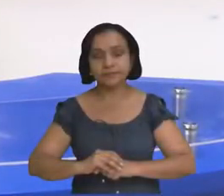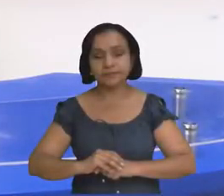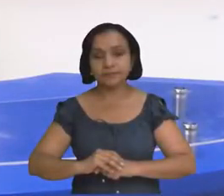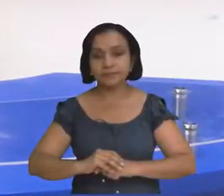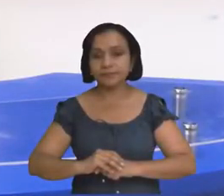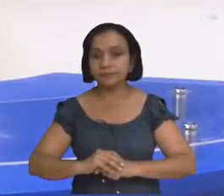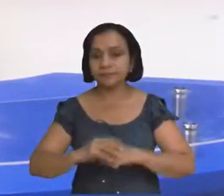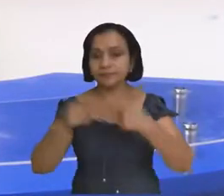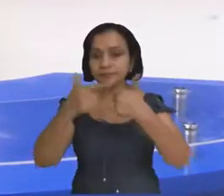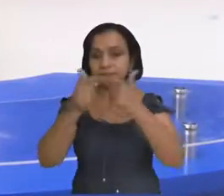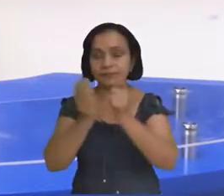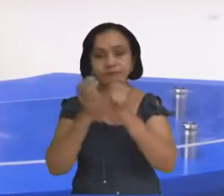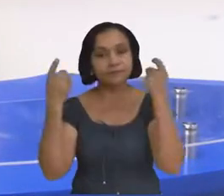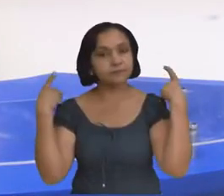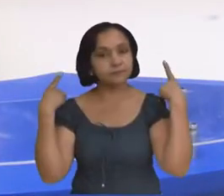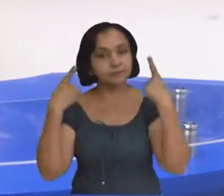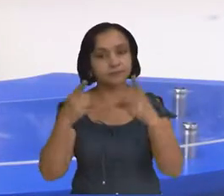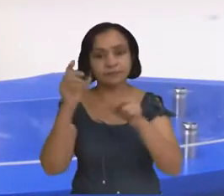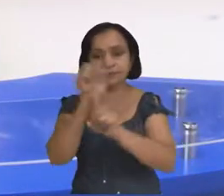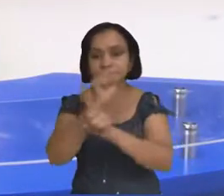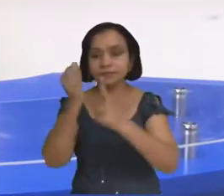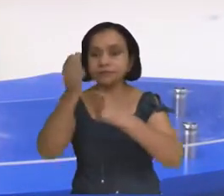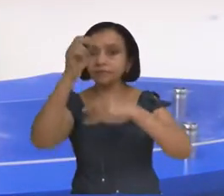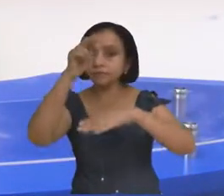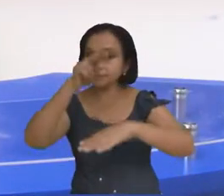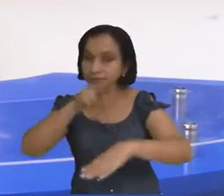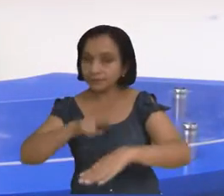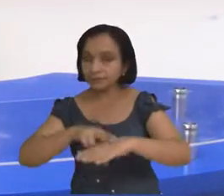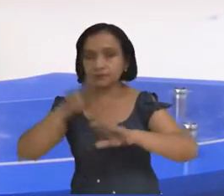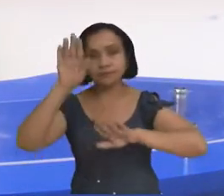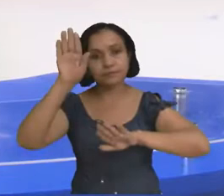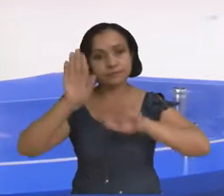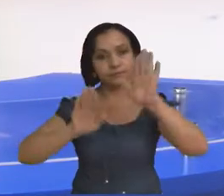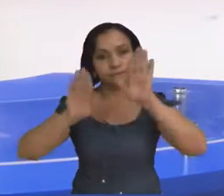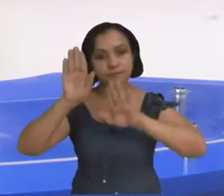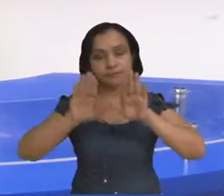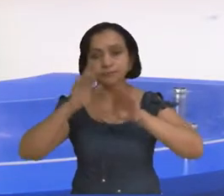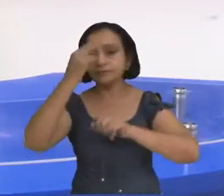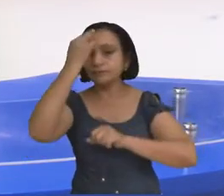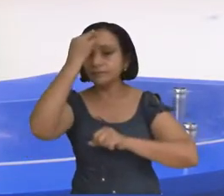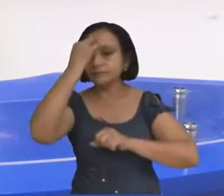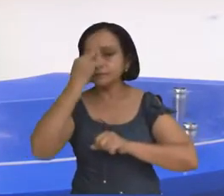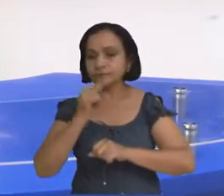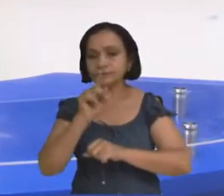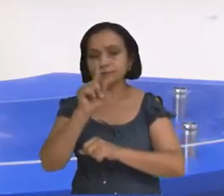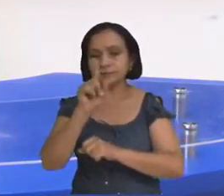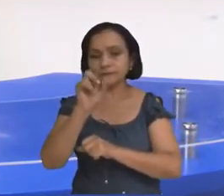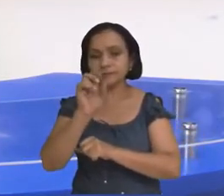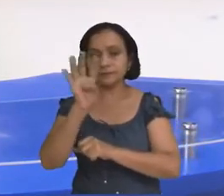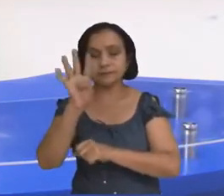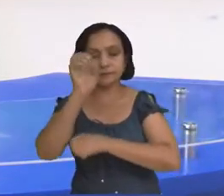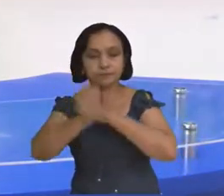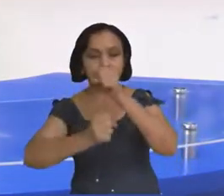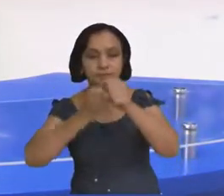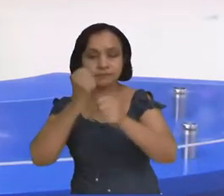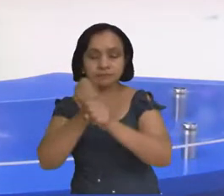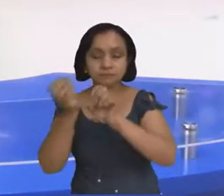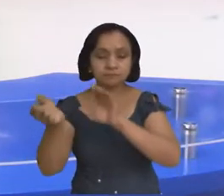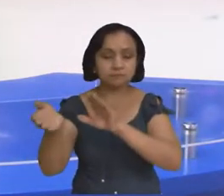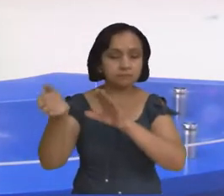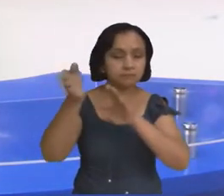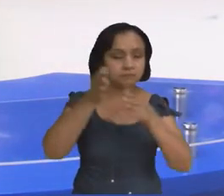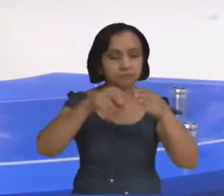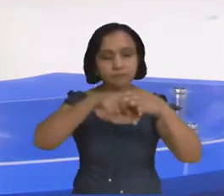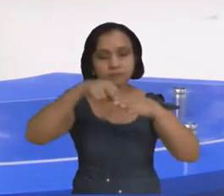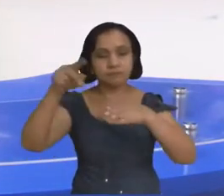Y la Junta Directiva de la Asamblea Nacional también participó en la conmemoración del 104 aniversario del paso a la inmortalidad